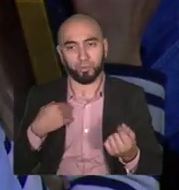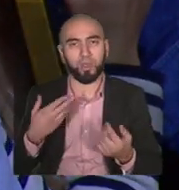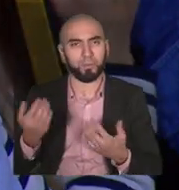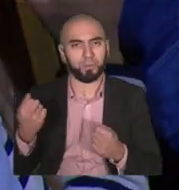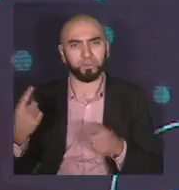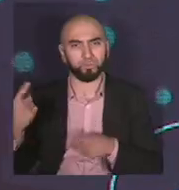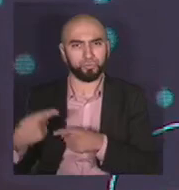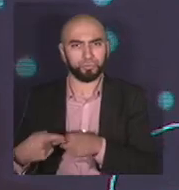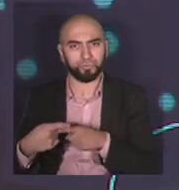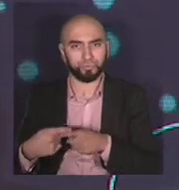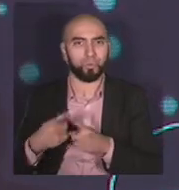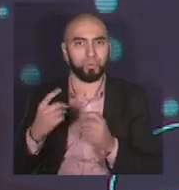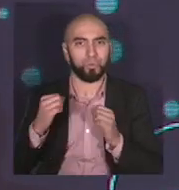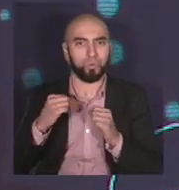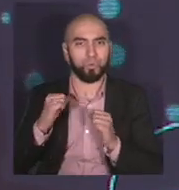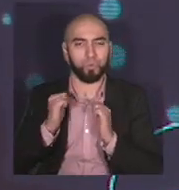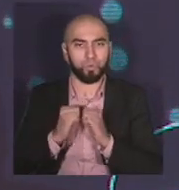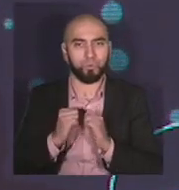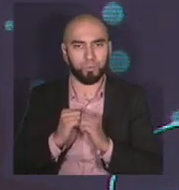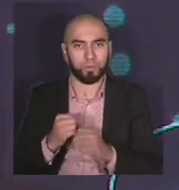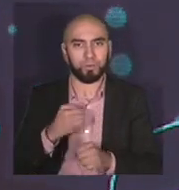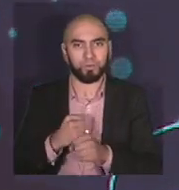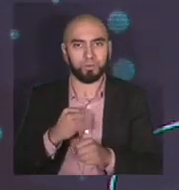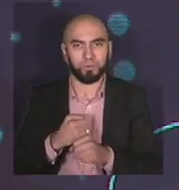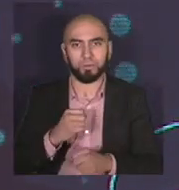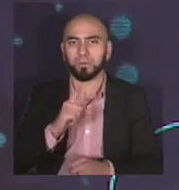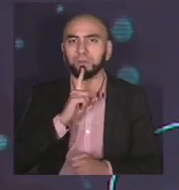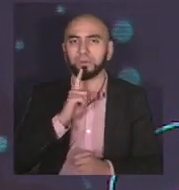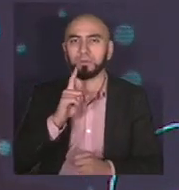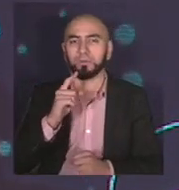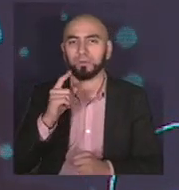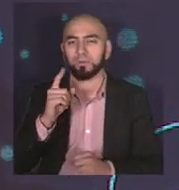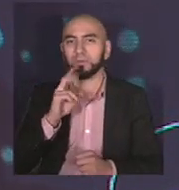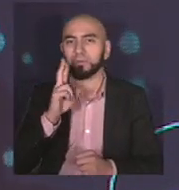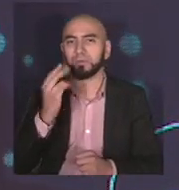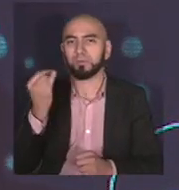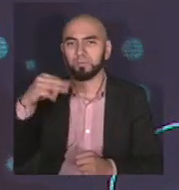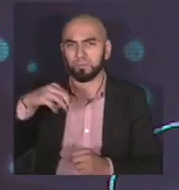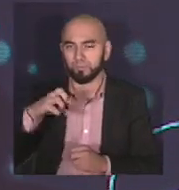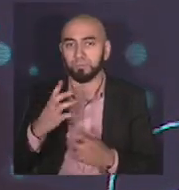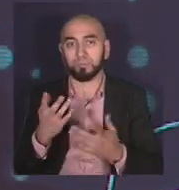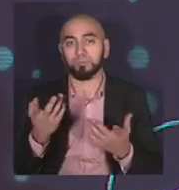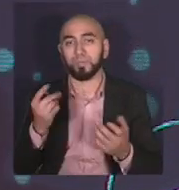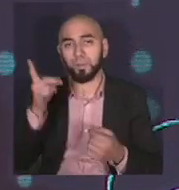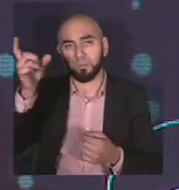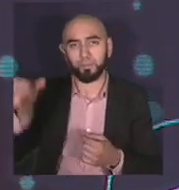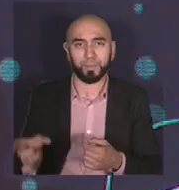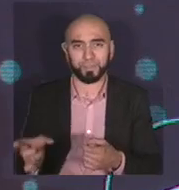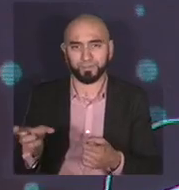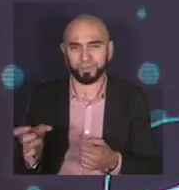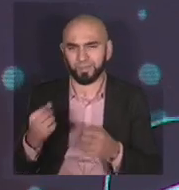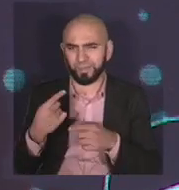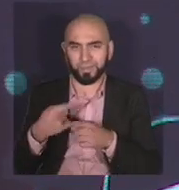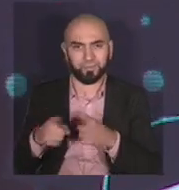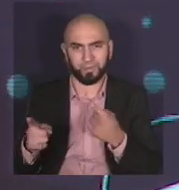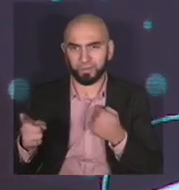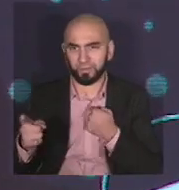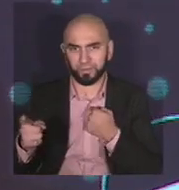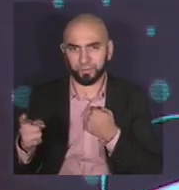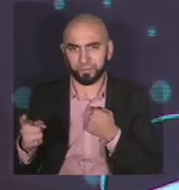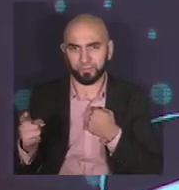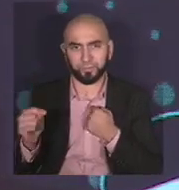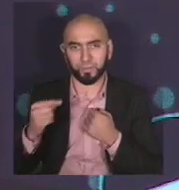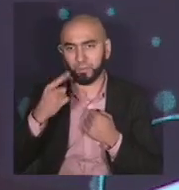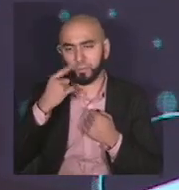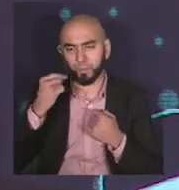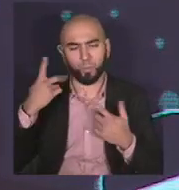un colega, Tom, que es muy diferente a mí, y él básicamente era muy extrovertido